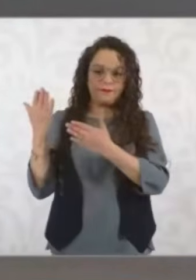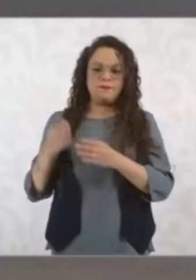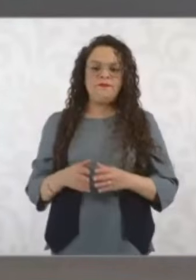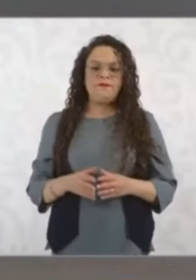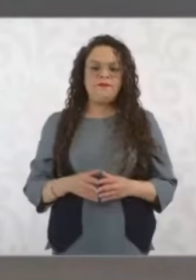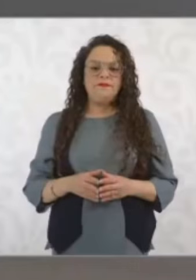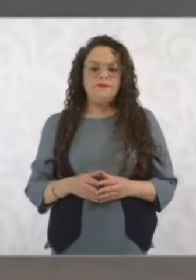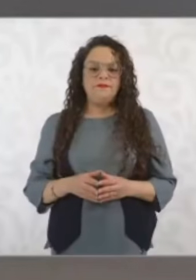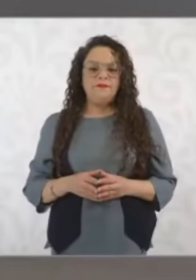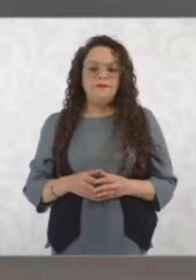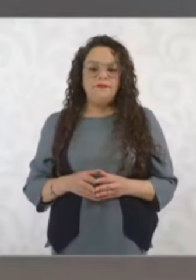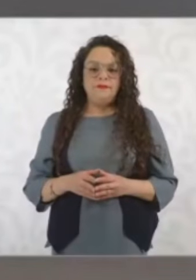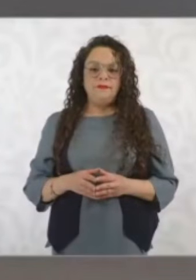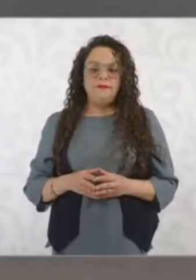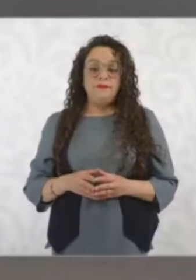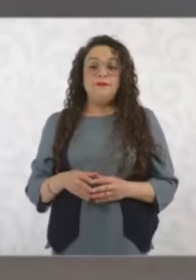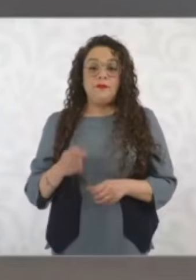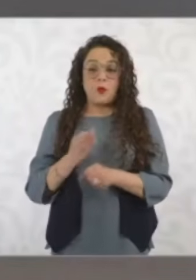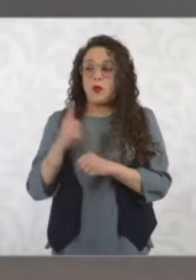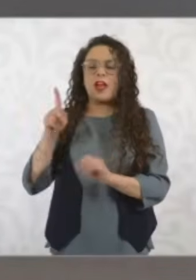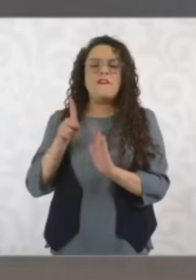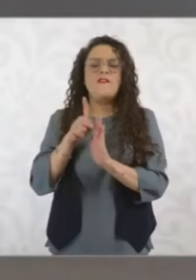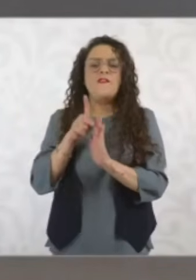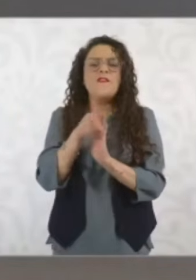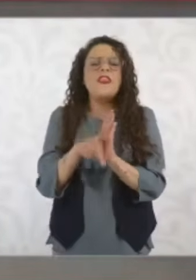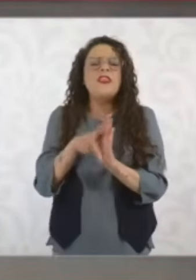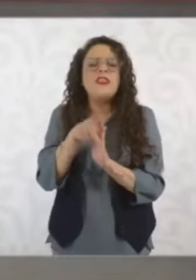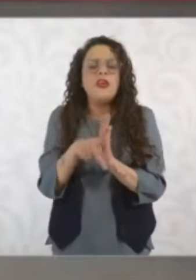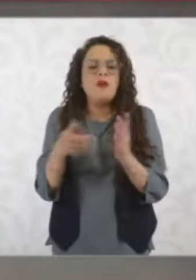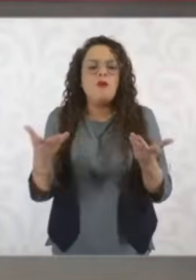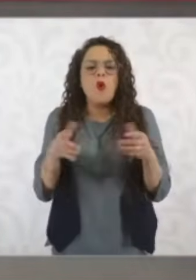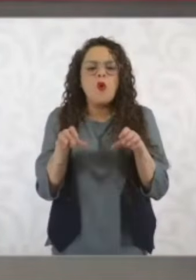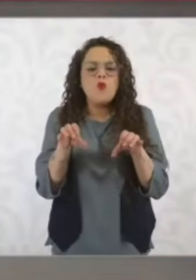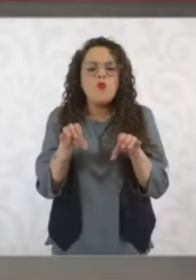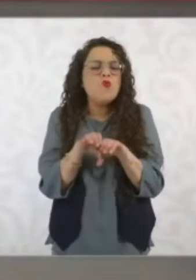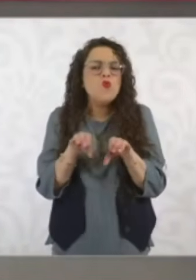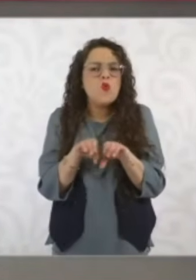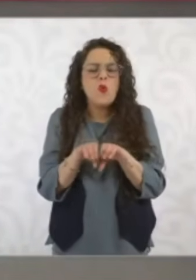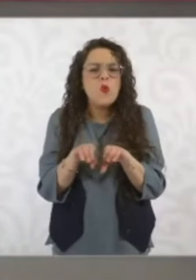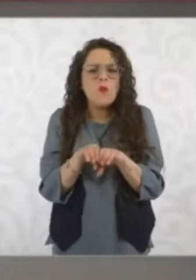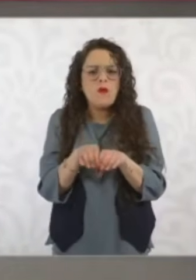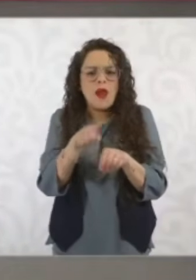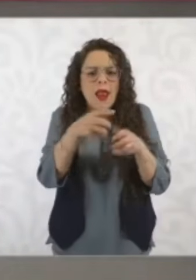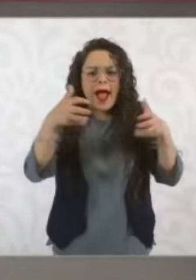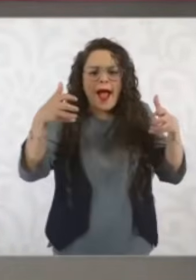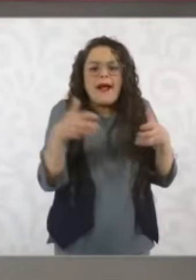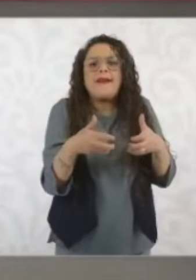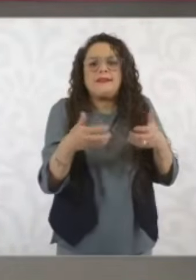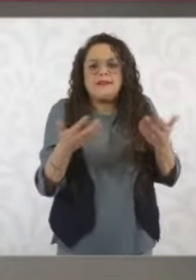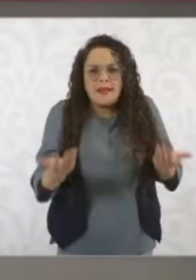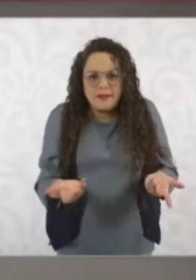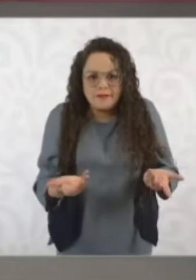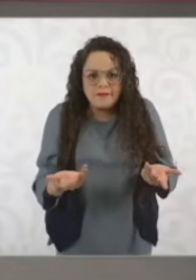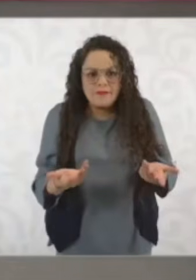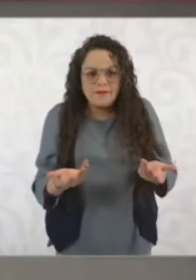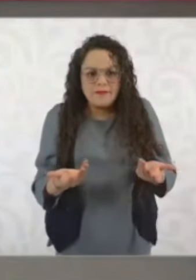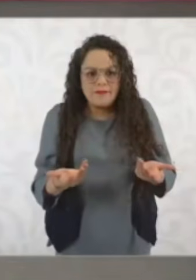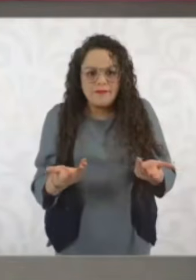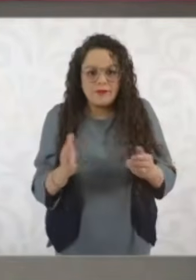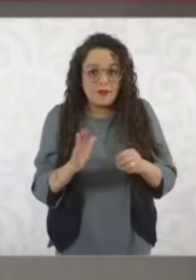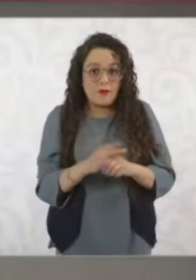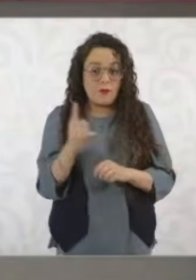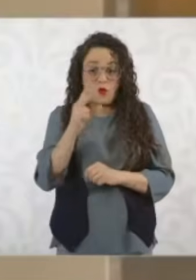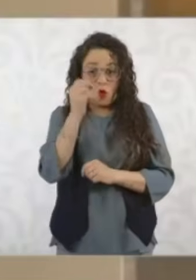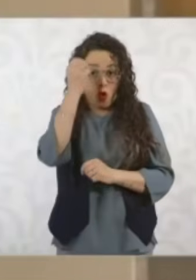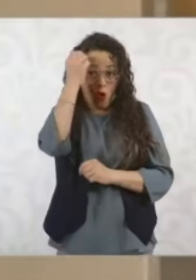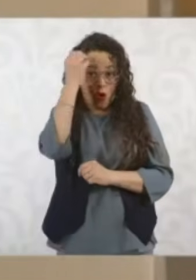Vamos a ver un video de cómo operan, porque hay que recordar que estos